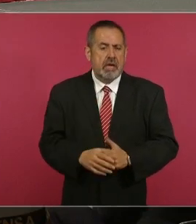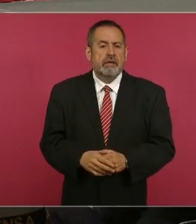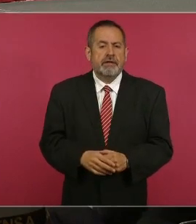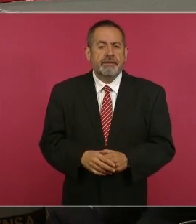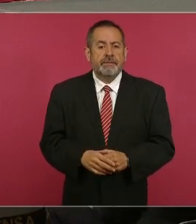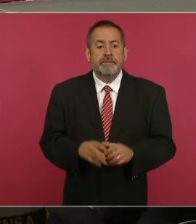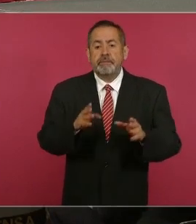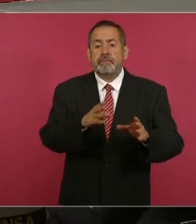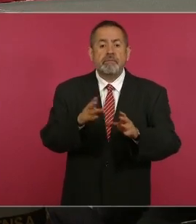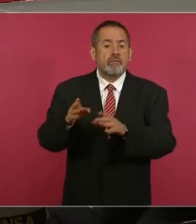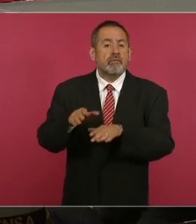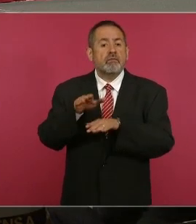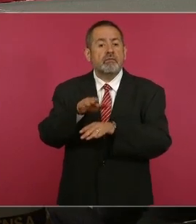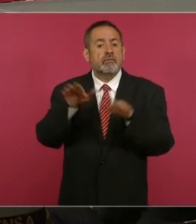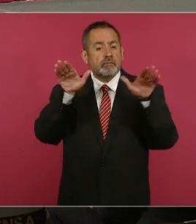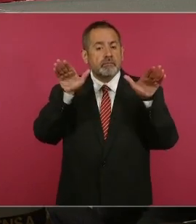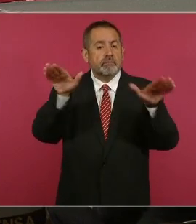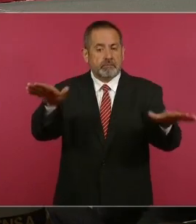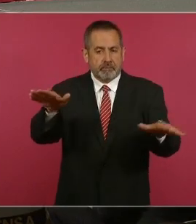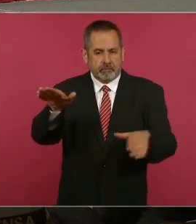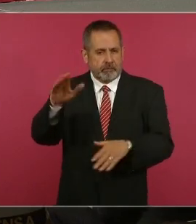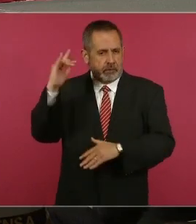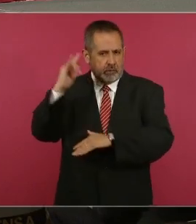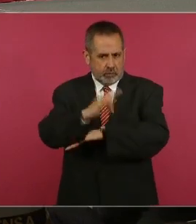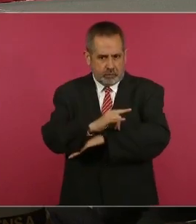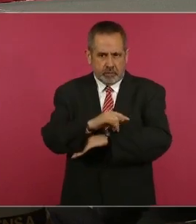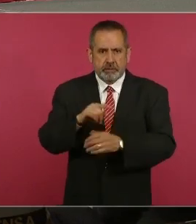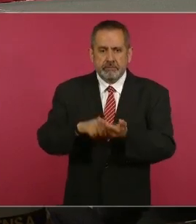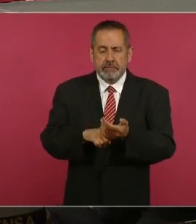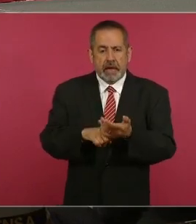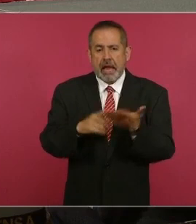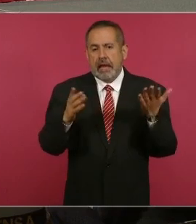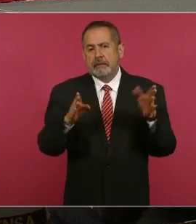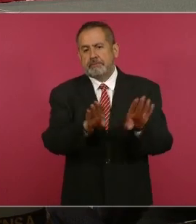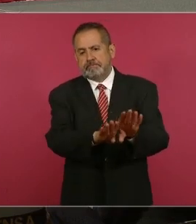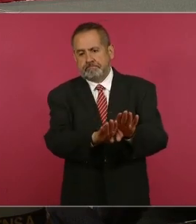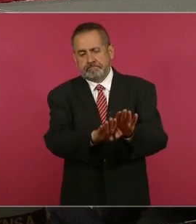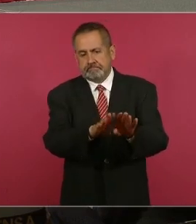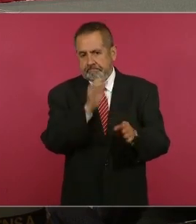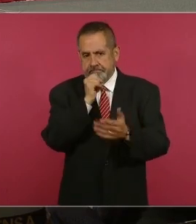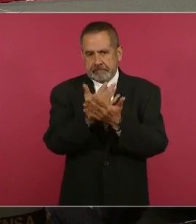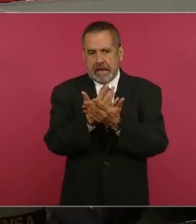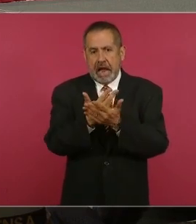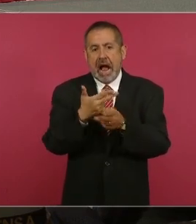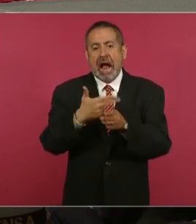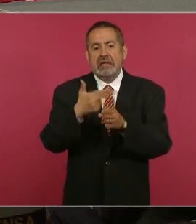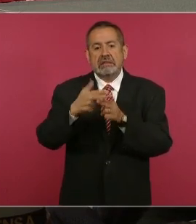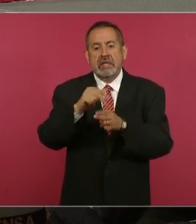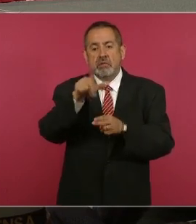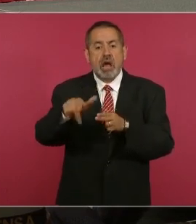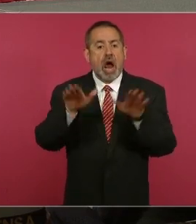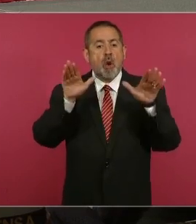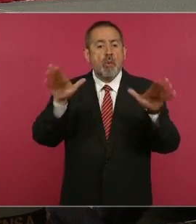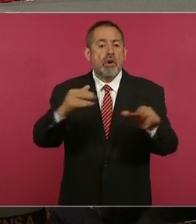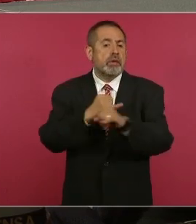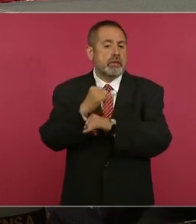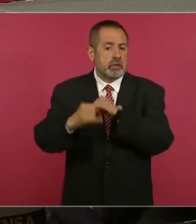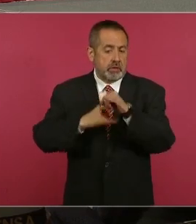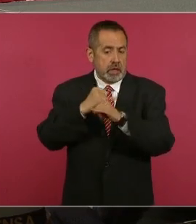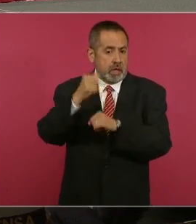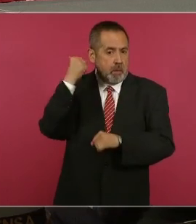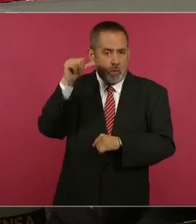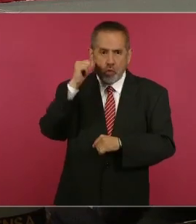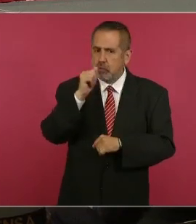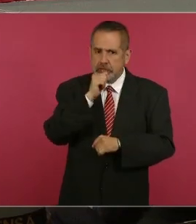del sector aeroportuario se informa de la suspensión de operaciones hasta nuevo aviso en el Aeropuerto Internacional de